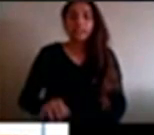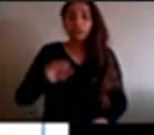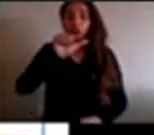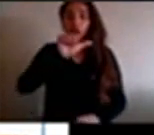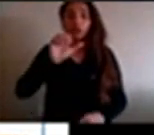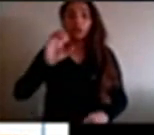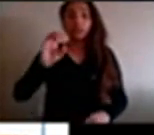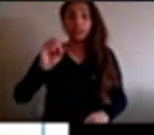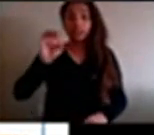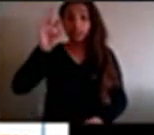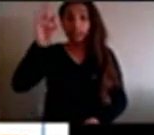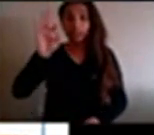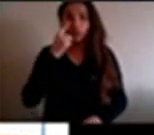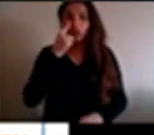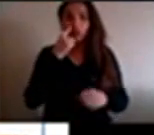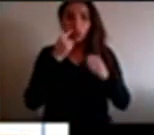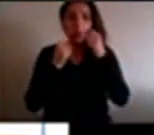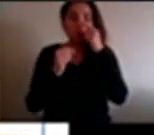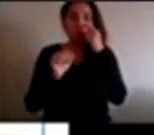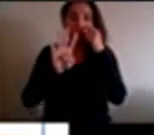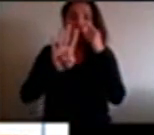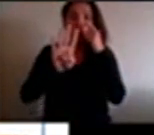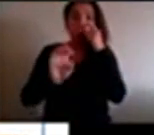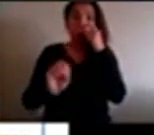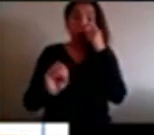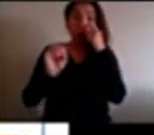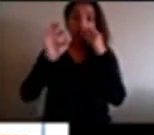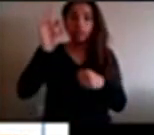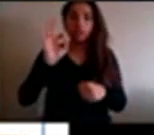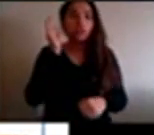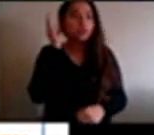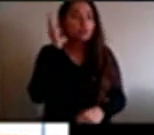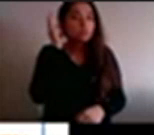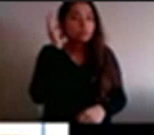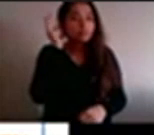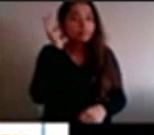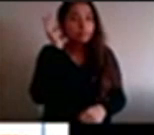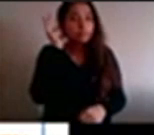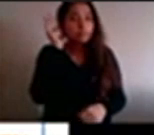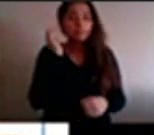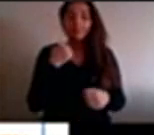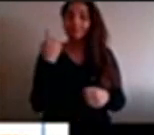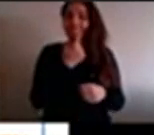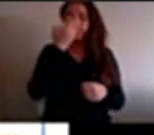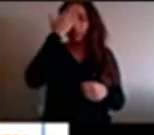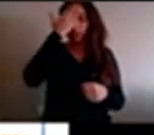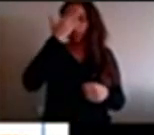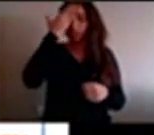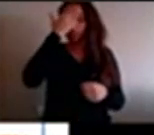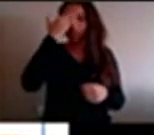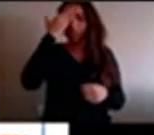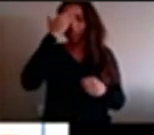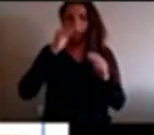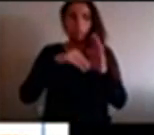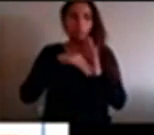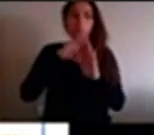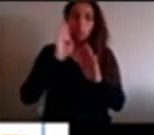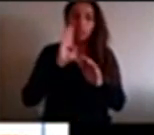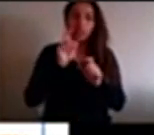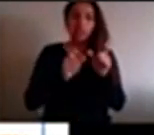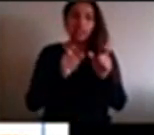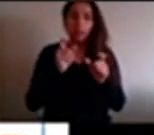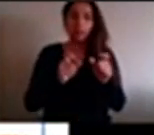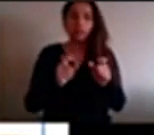hombres, el 40% mujeres. Nos preocupa que la mayor parte está en mayores de 50